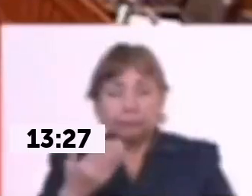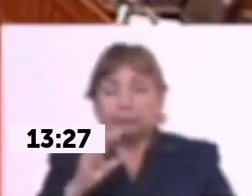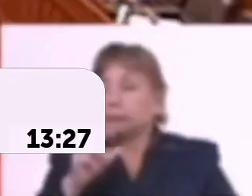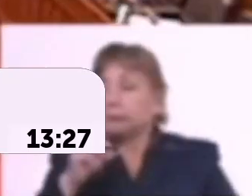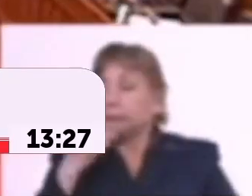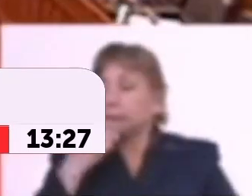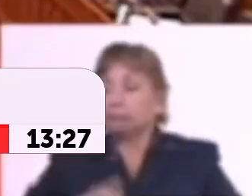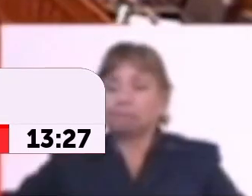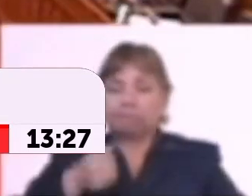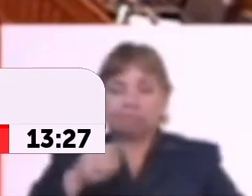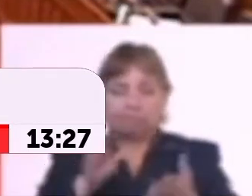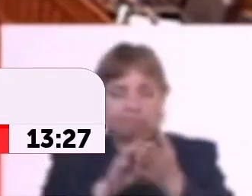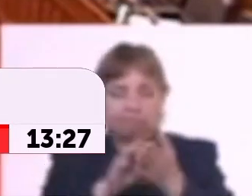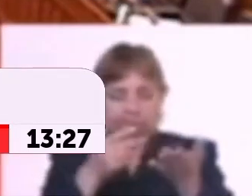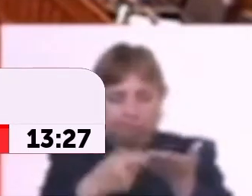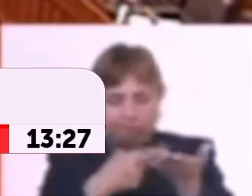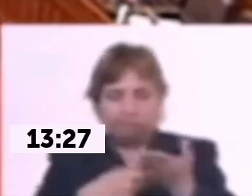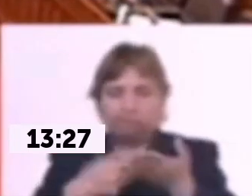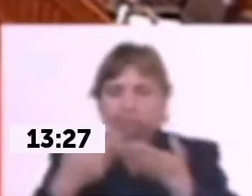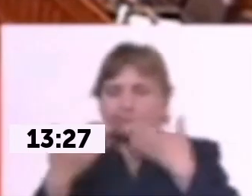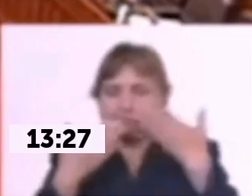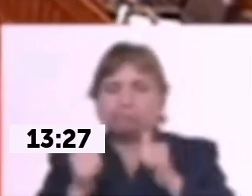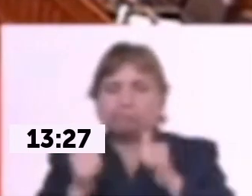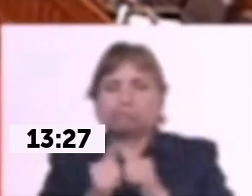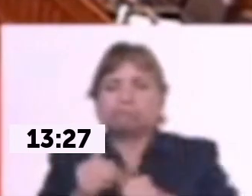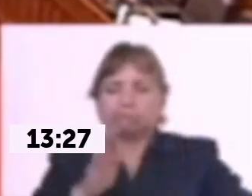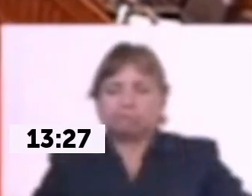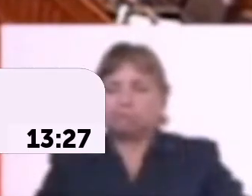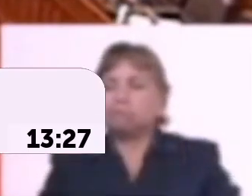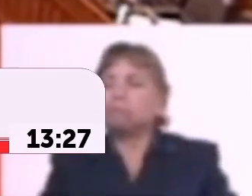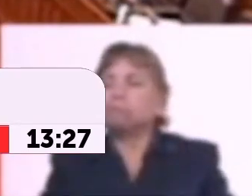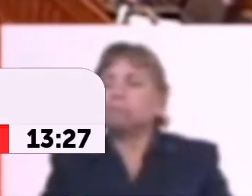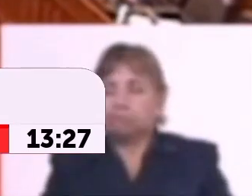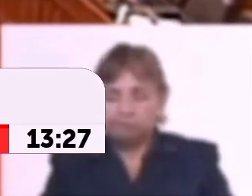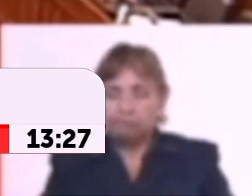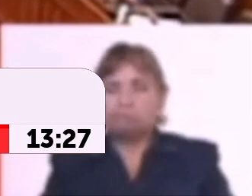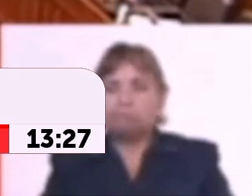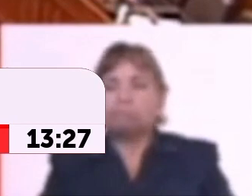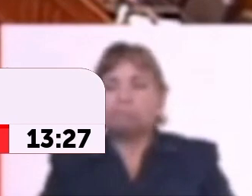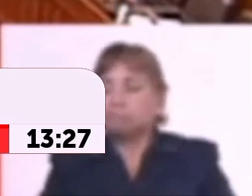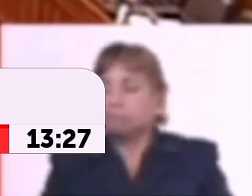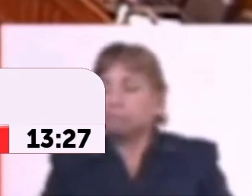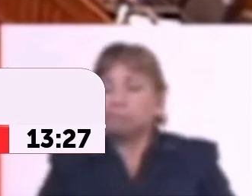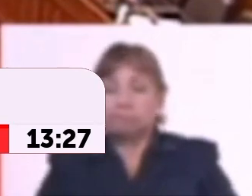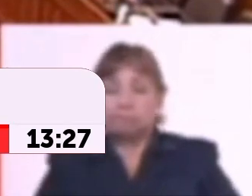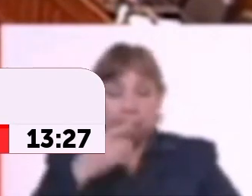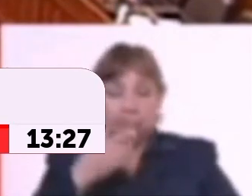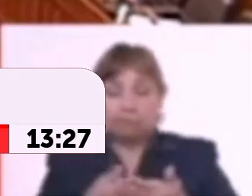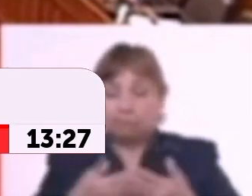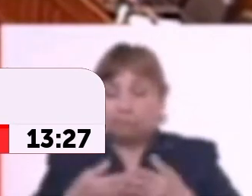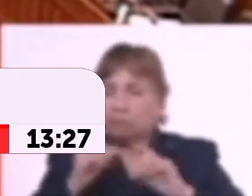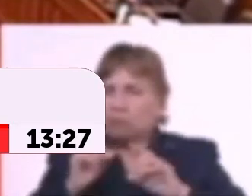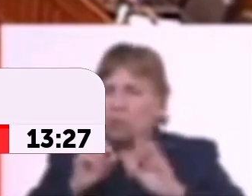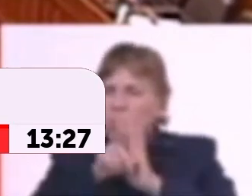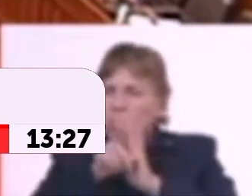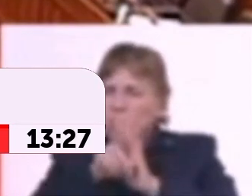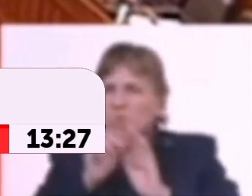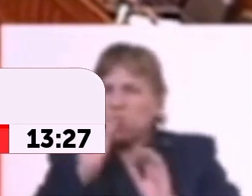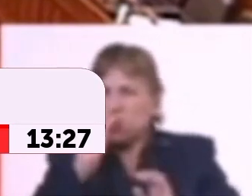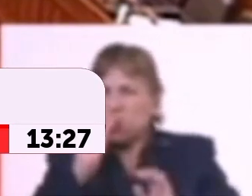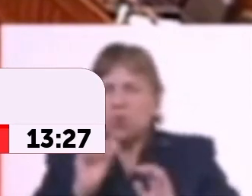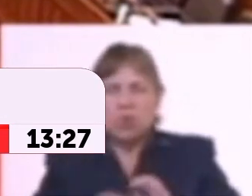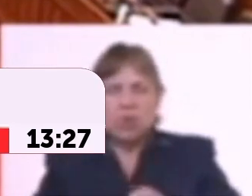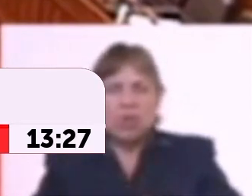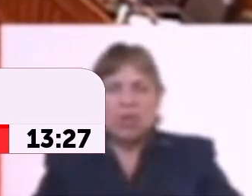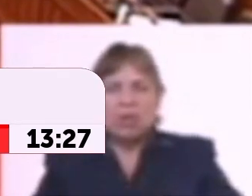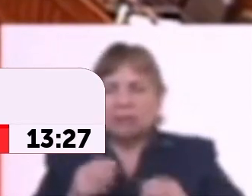información en vivo y la comisión permanente del Congreso aprobó con 19 votos a favor, 9 en contra y una abstención el informe final que